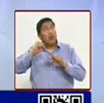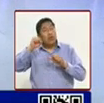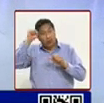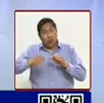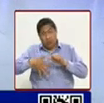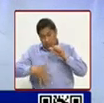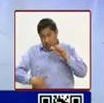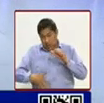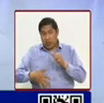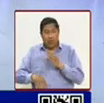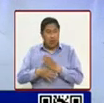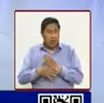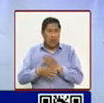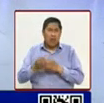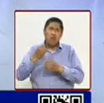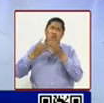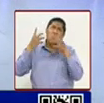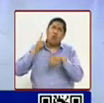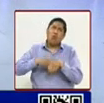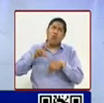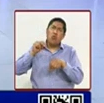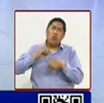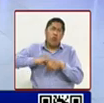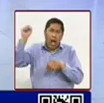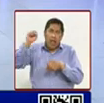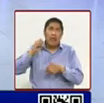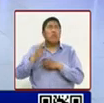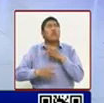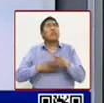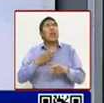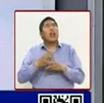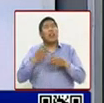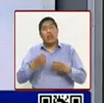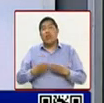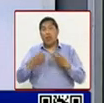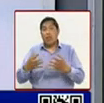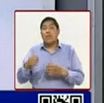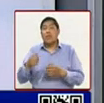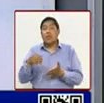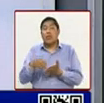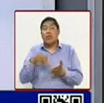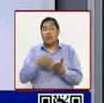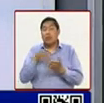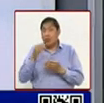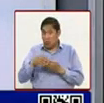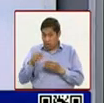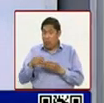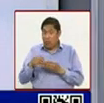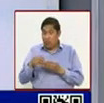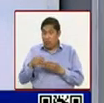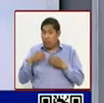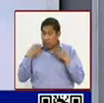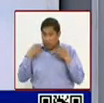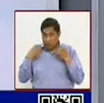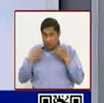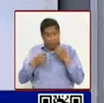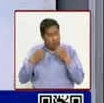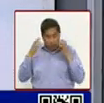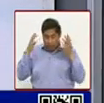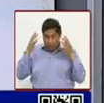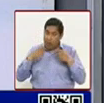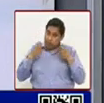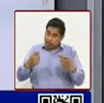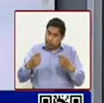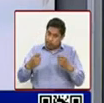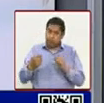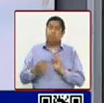selección sudamericana hace mucho tiempo no ganaba una Copa del Mundo. Sí. No te olvides que en el Mundial les entregaron 10 millones de dólares como premio también por haber